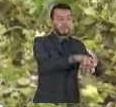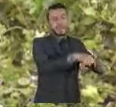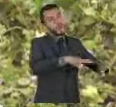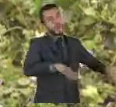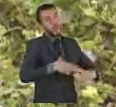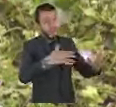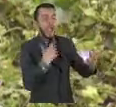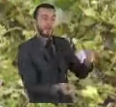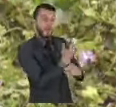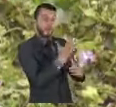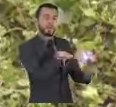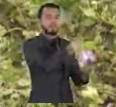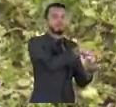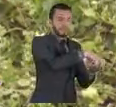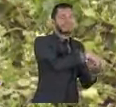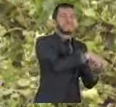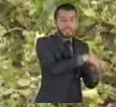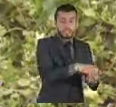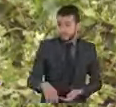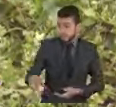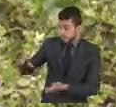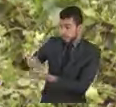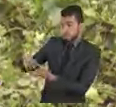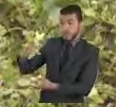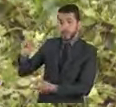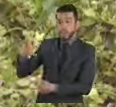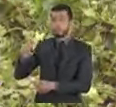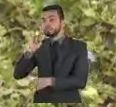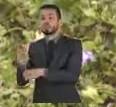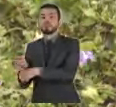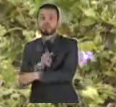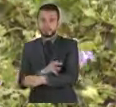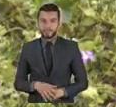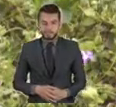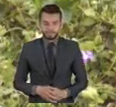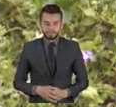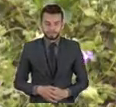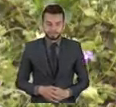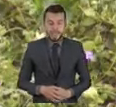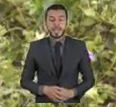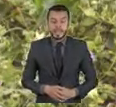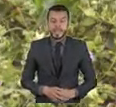Ahora vengamos a nuestro tercer anillo, aquí, el de las fronteras de nuestra ciudad.